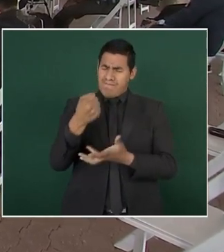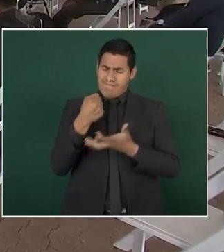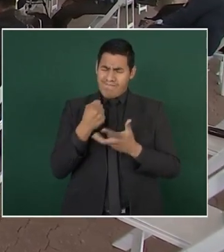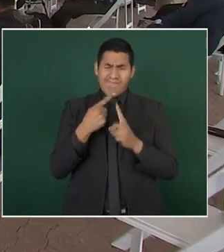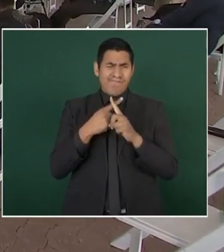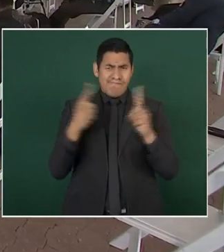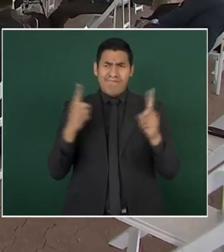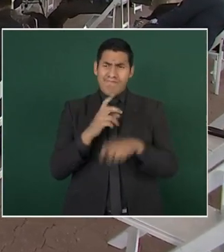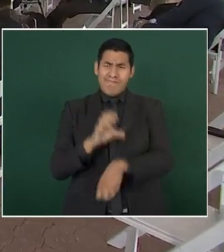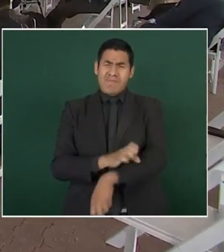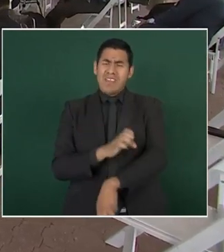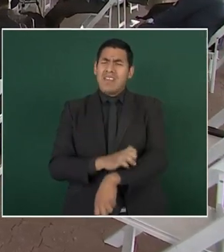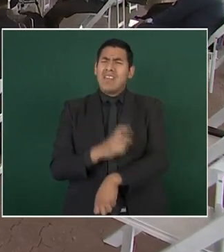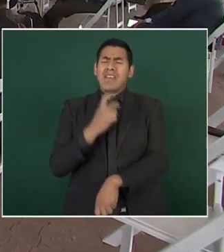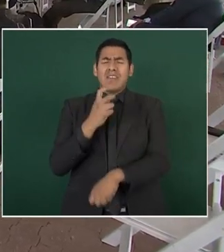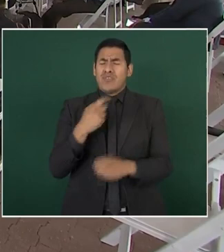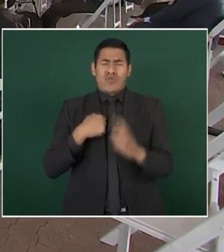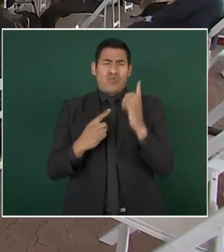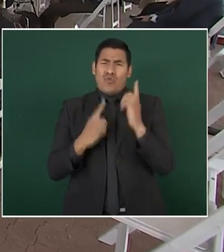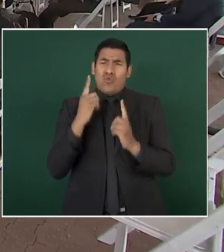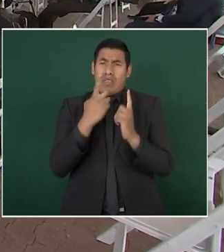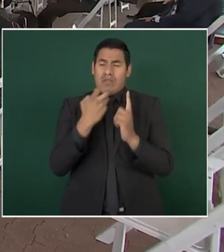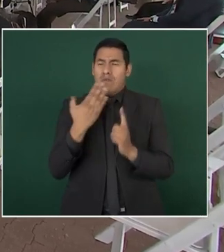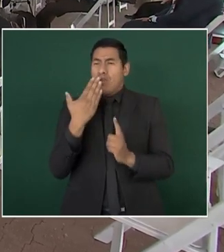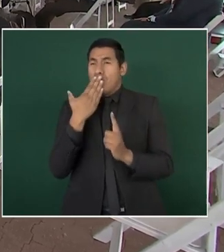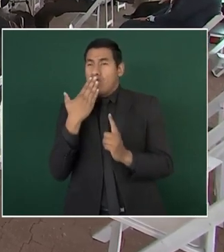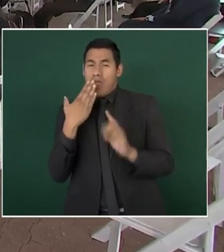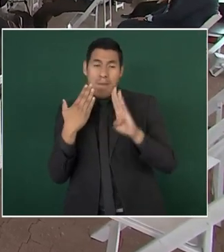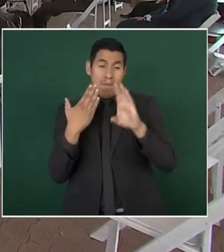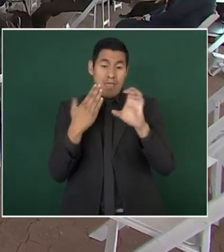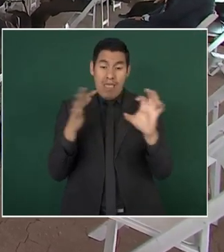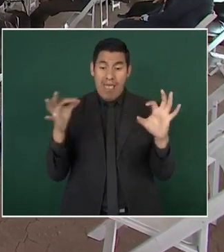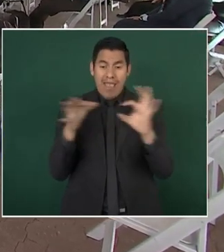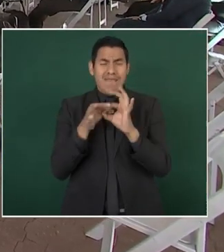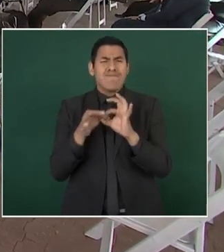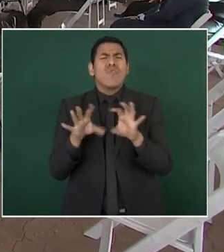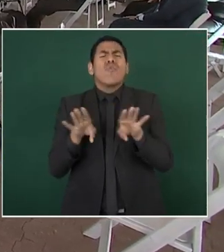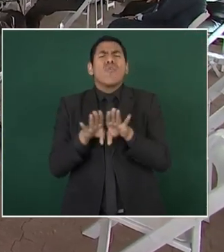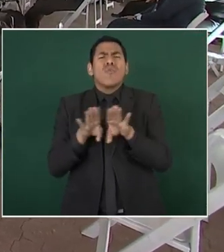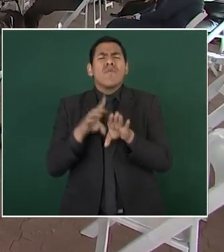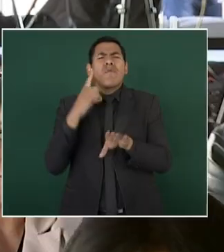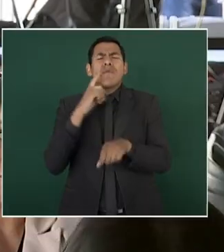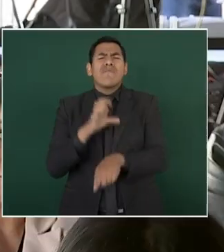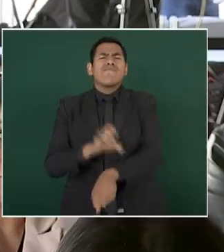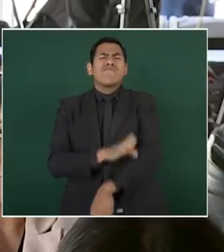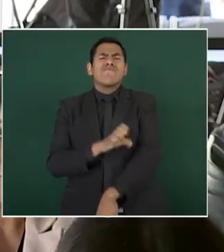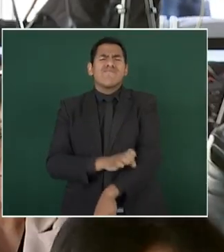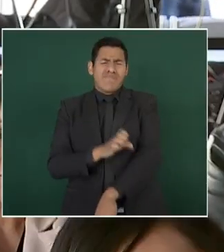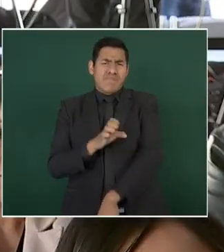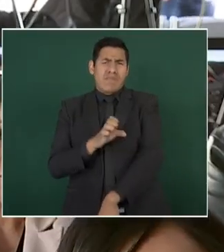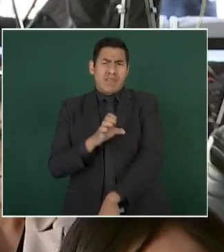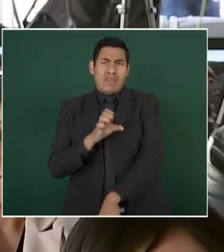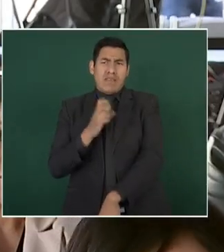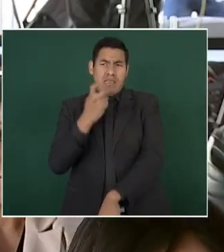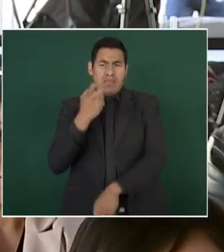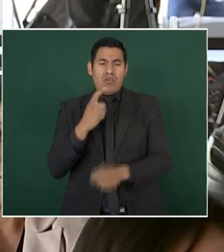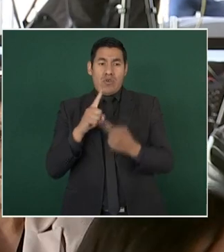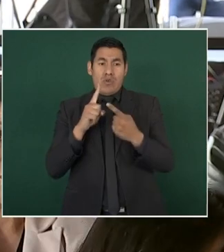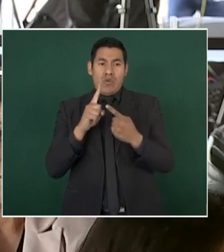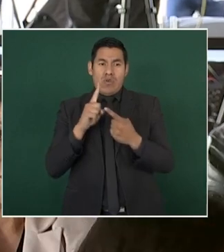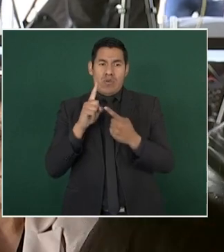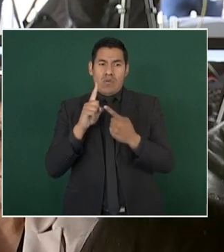ser esta conexión o cómo va a ser esta generación de energía eléctrica en Baja California. Esa sería